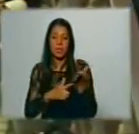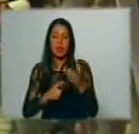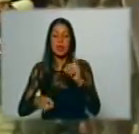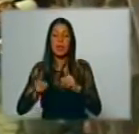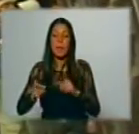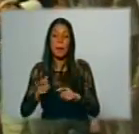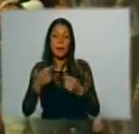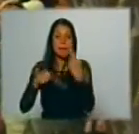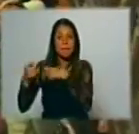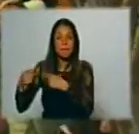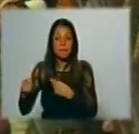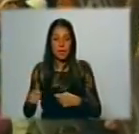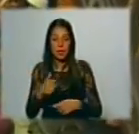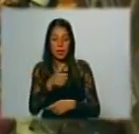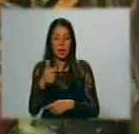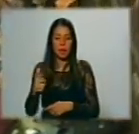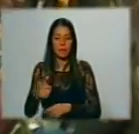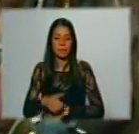bien.